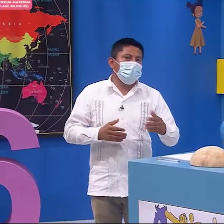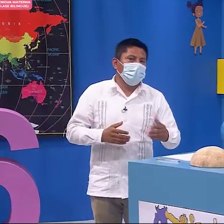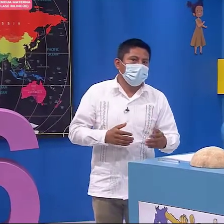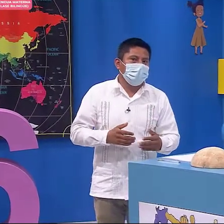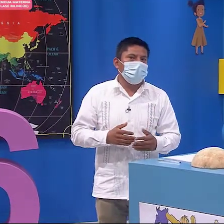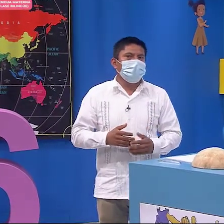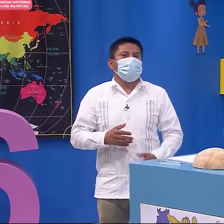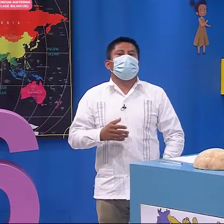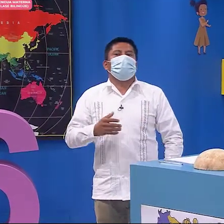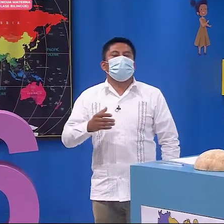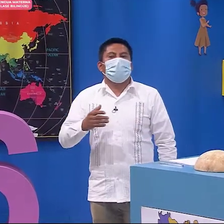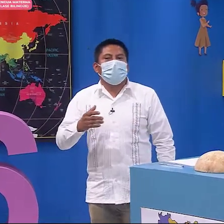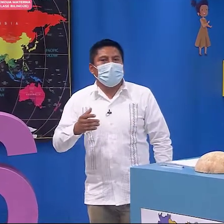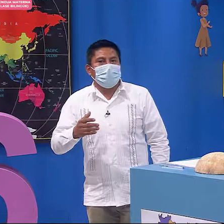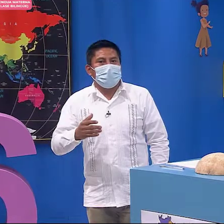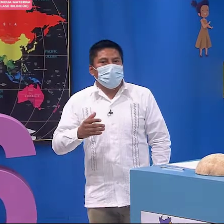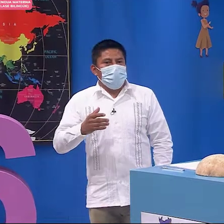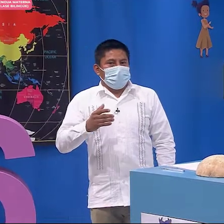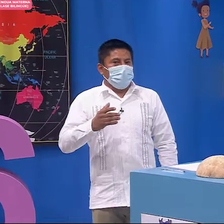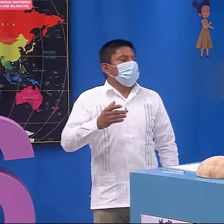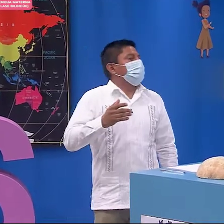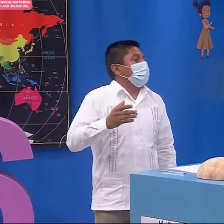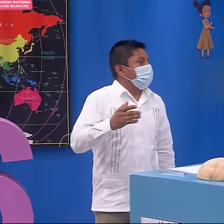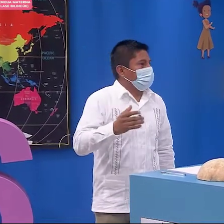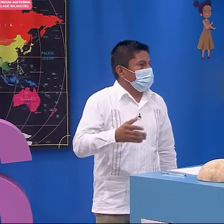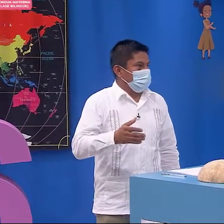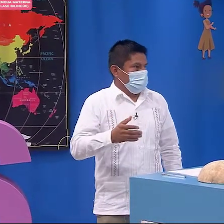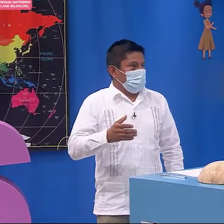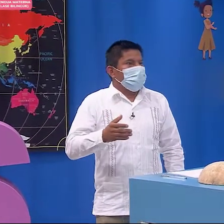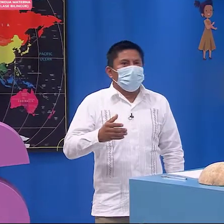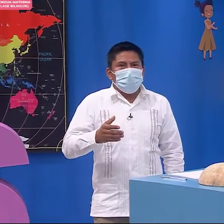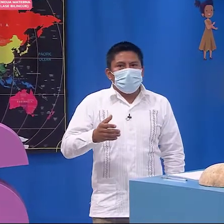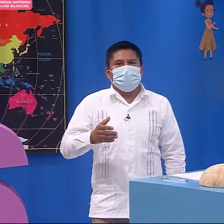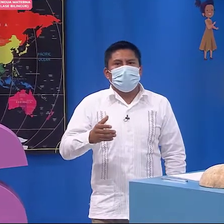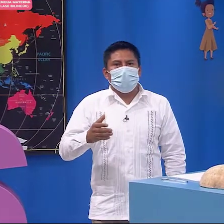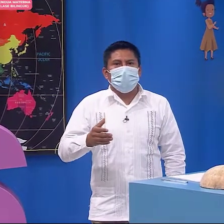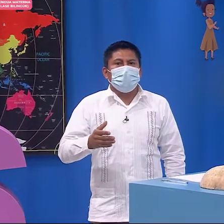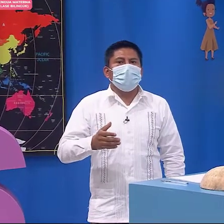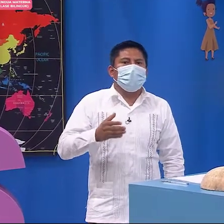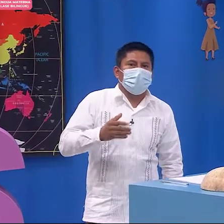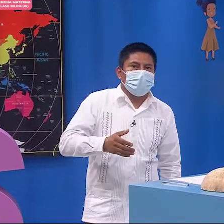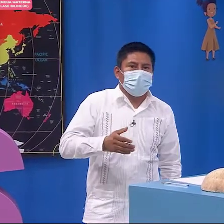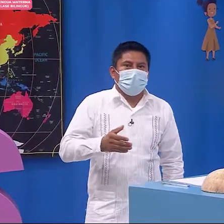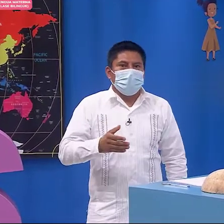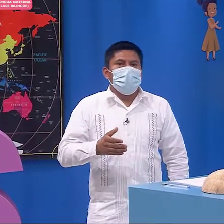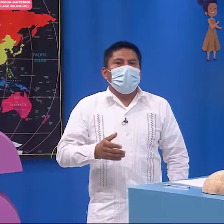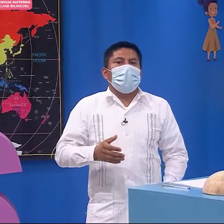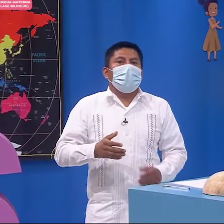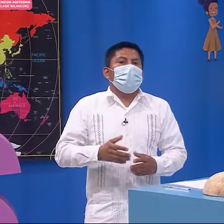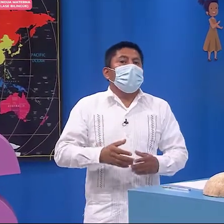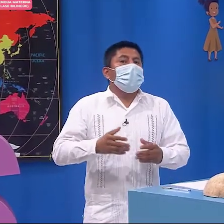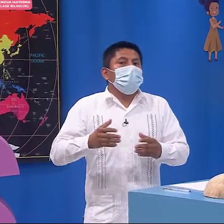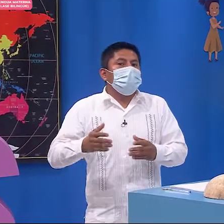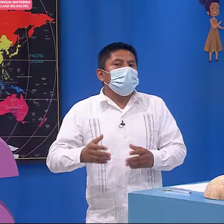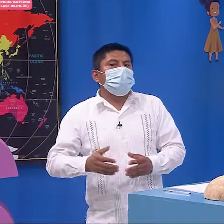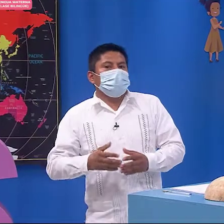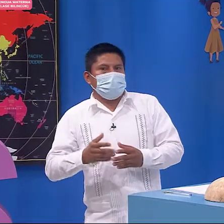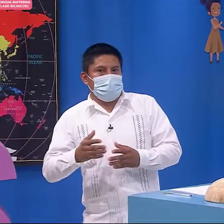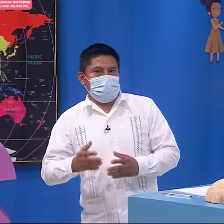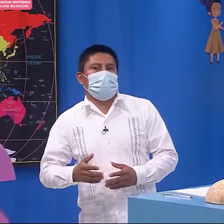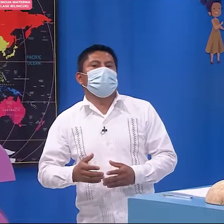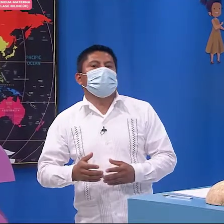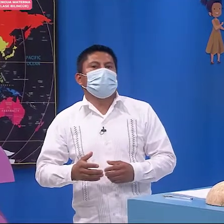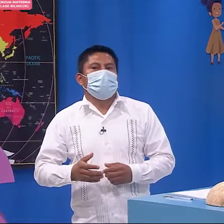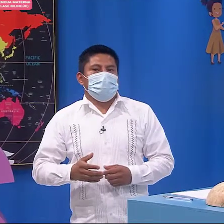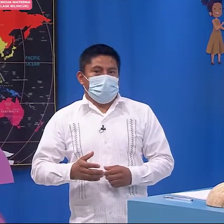chonongila, chitoni, chonongila, yuochina, shu, son muy tocillo, internet, avi, shutazu,